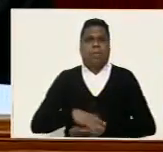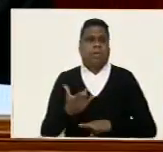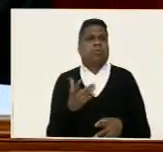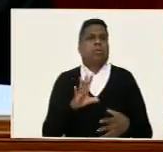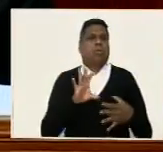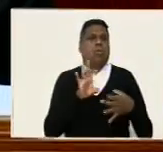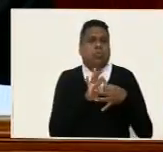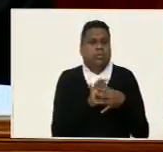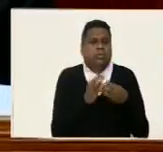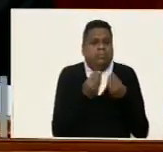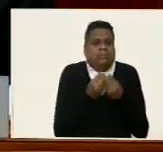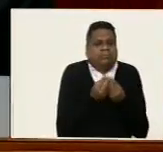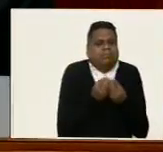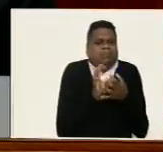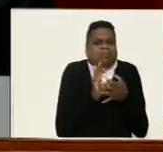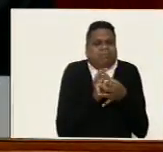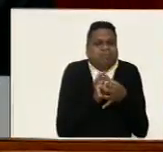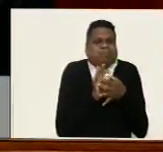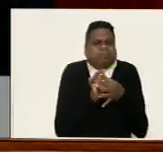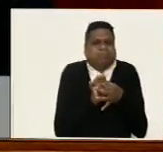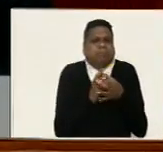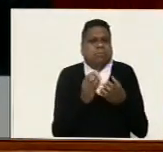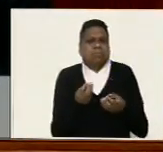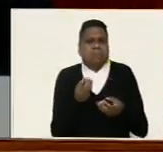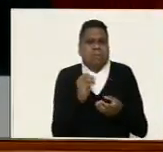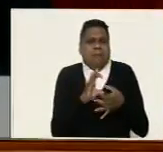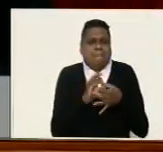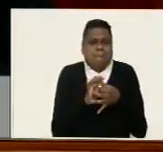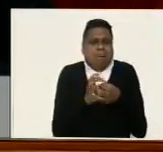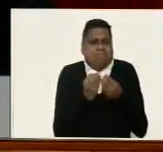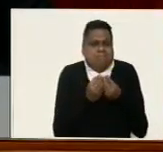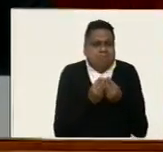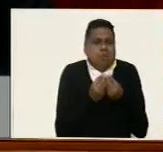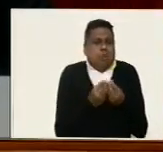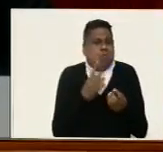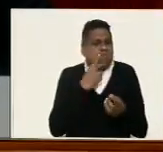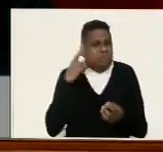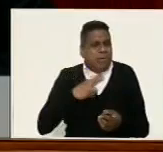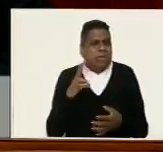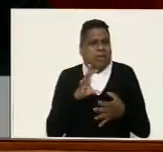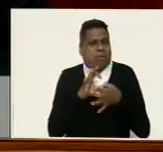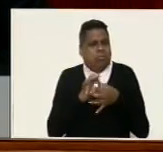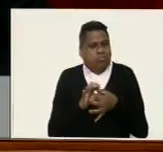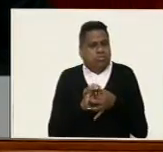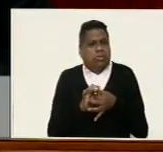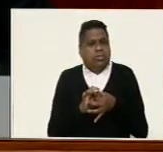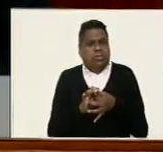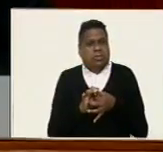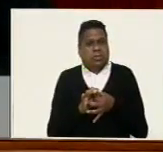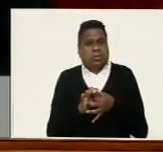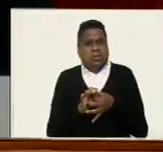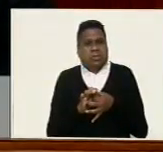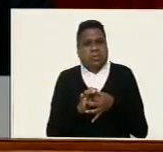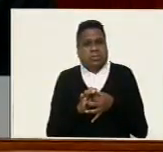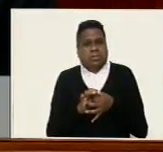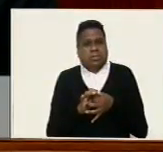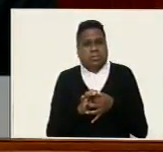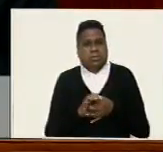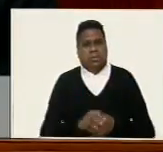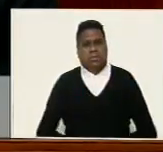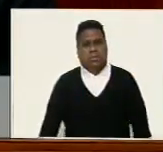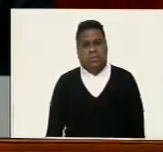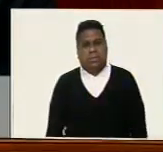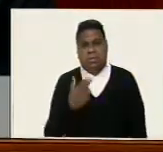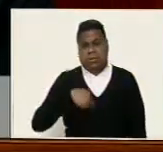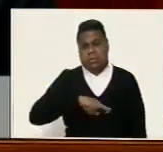cada vez. Más unidos, enteramente unidos. Vamos a enfrentar esto juntos. Es la única manera de salir victorioso. Y